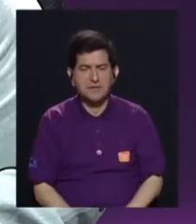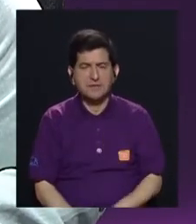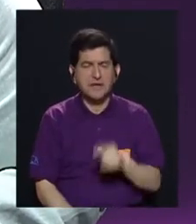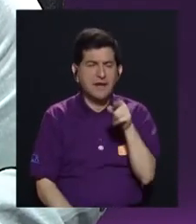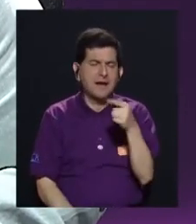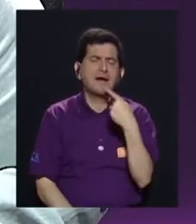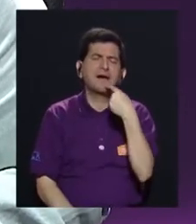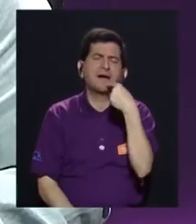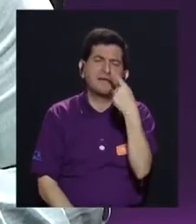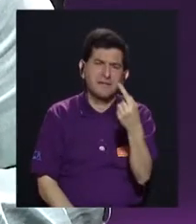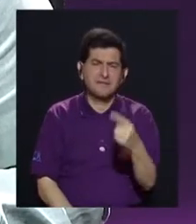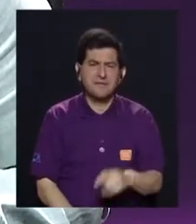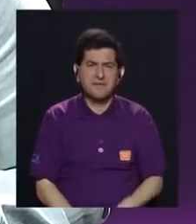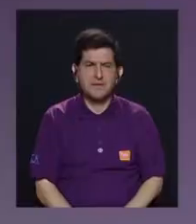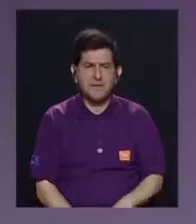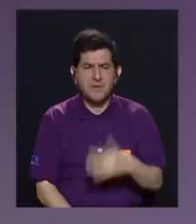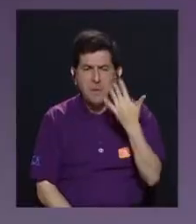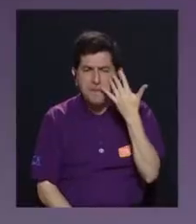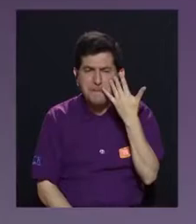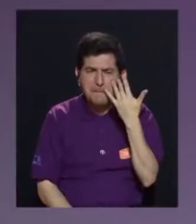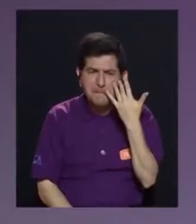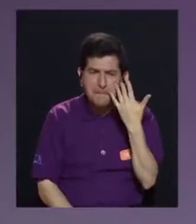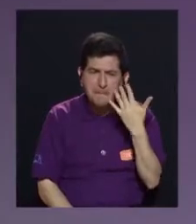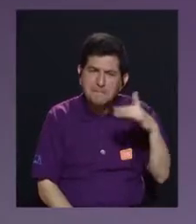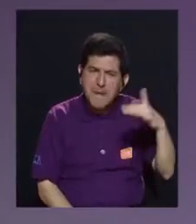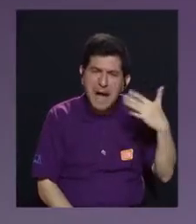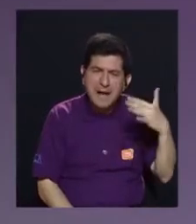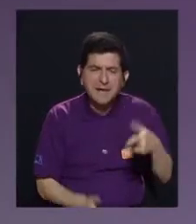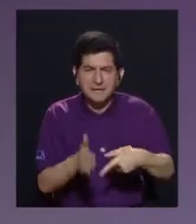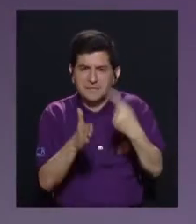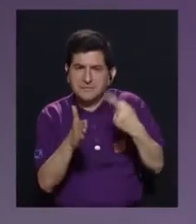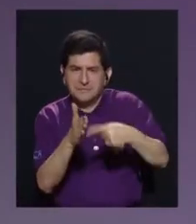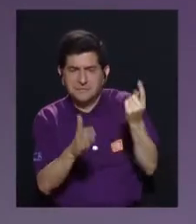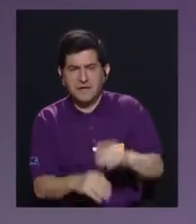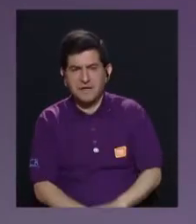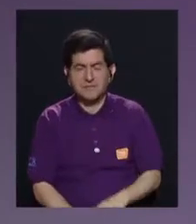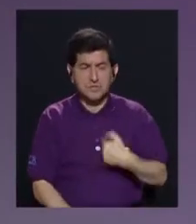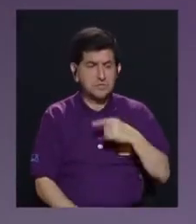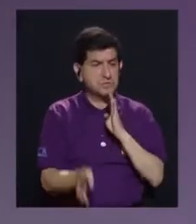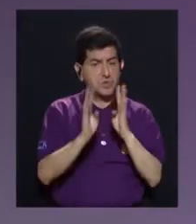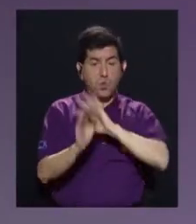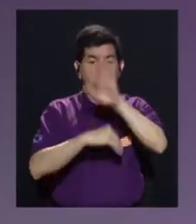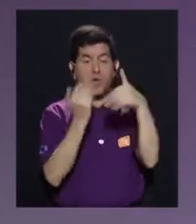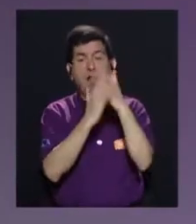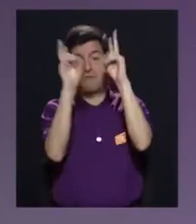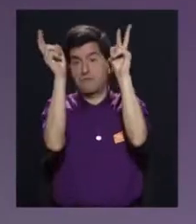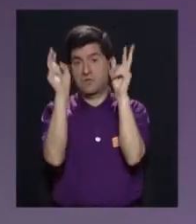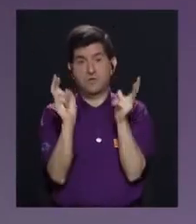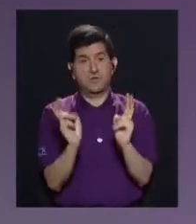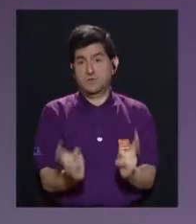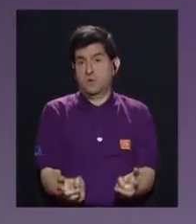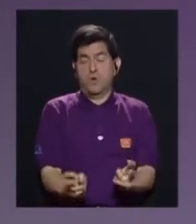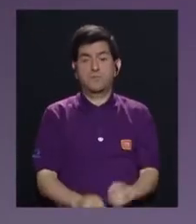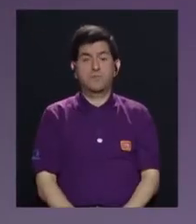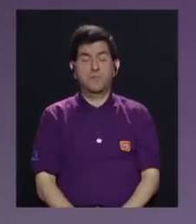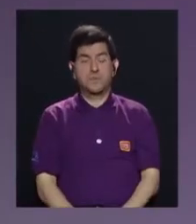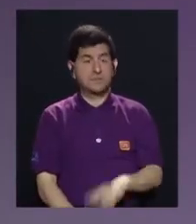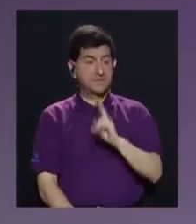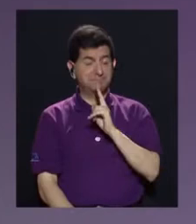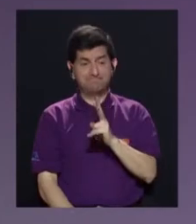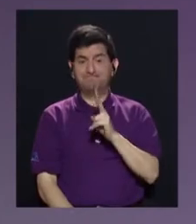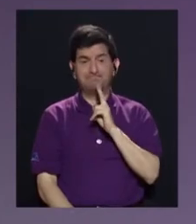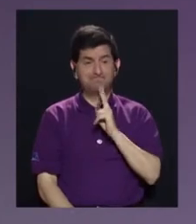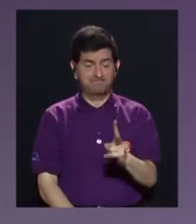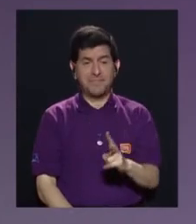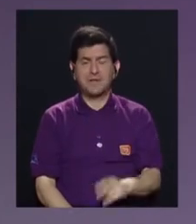este grande a veces pareciera a veces pareciera yo es que cuando habló de todos los temas es que la pura y real verdad